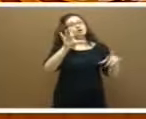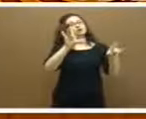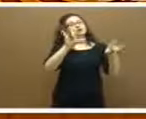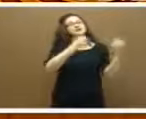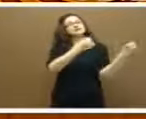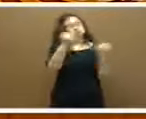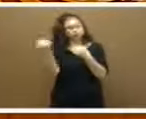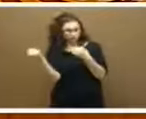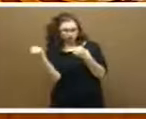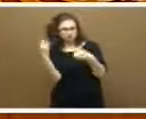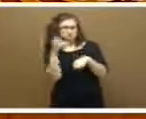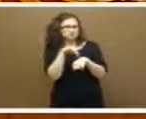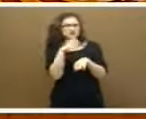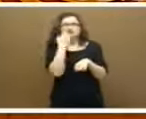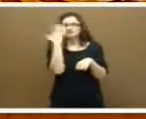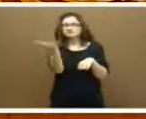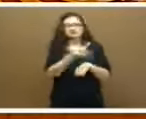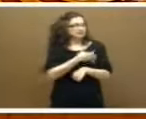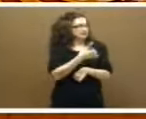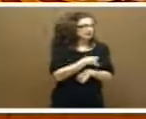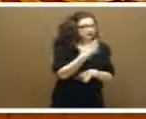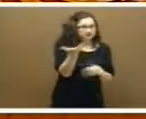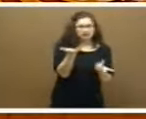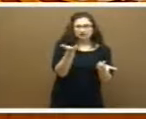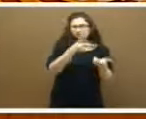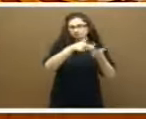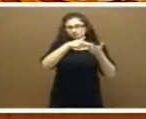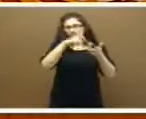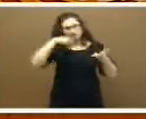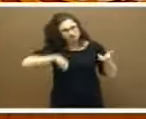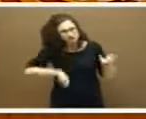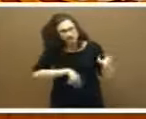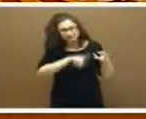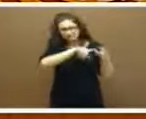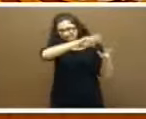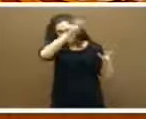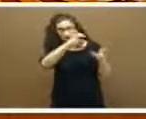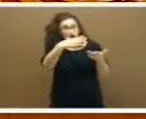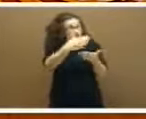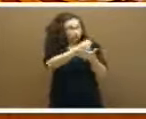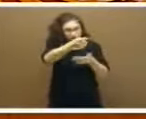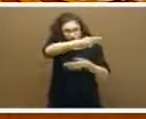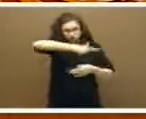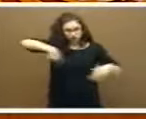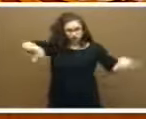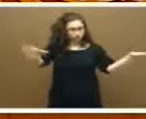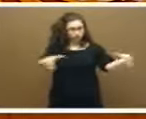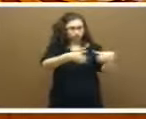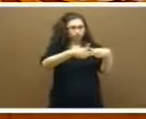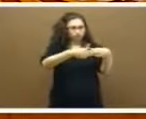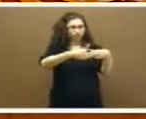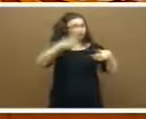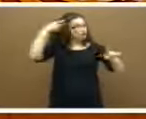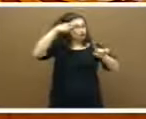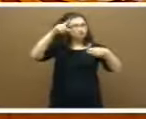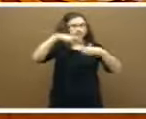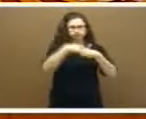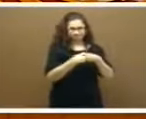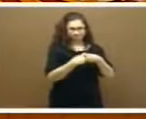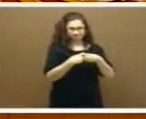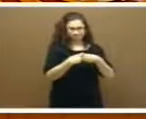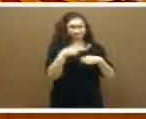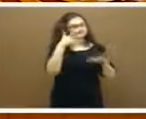intermedias, sindicatos, AMPA, profesionales, etcétera, para una participación. Quiere decir esto